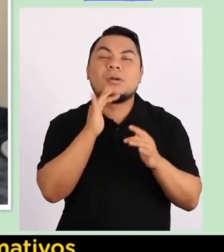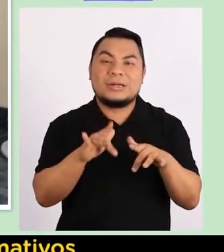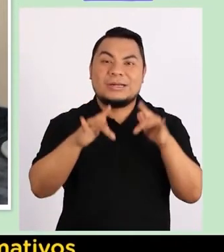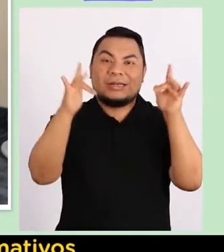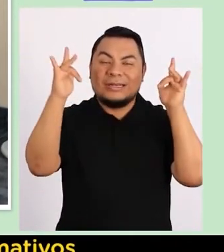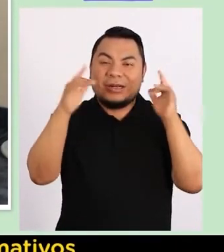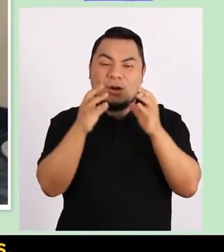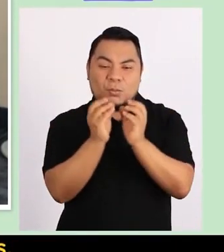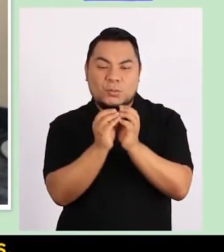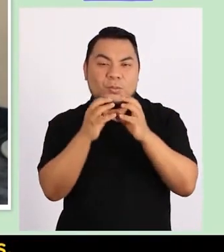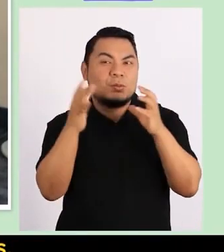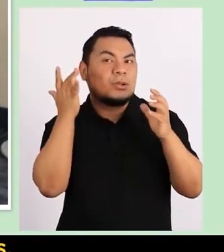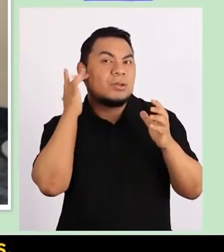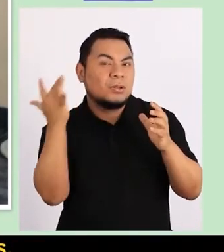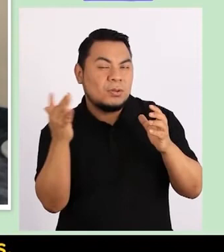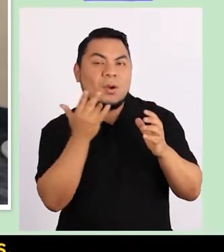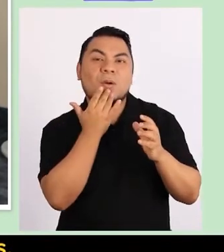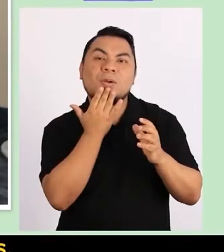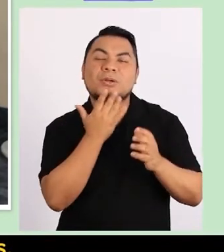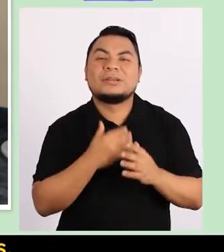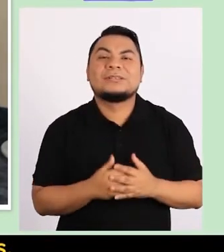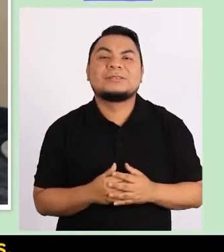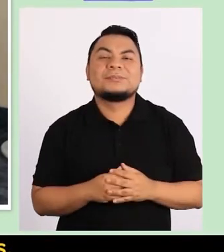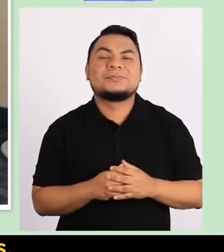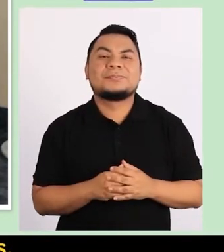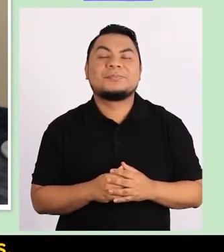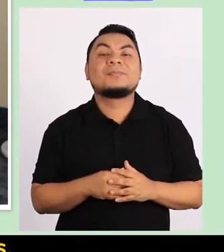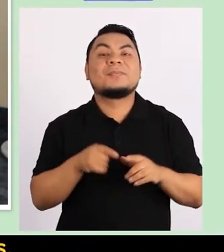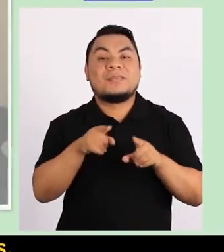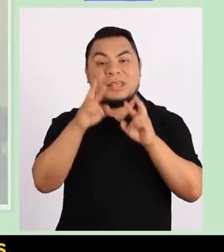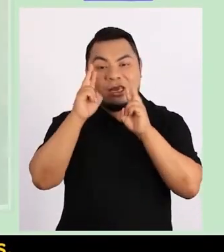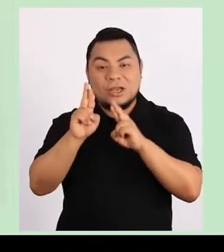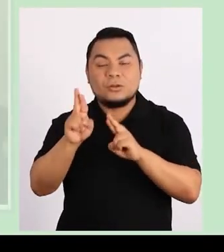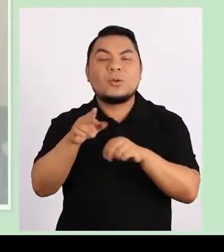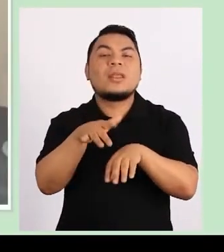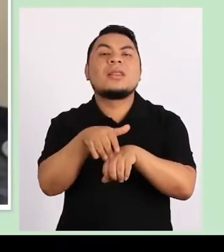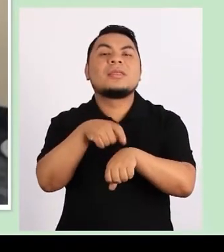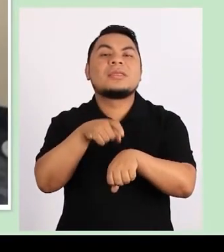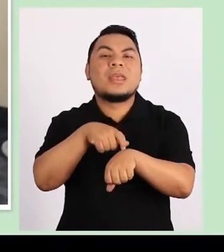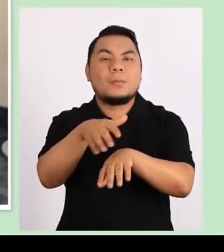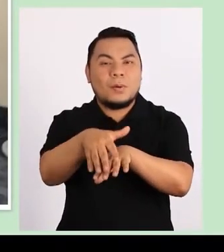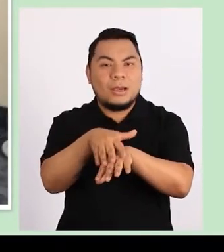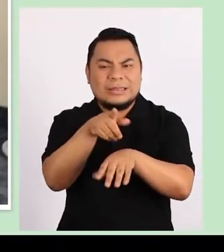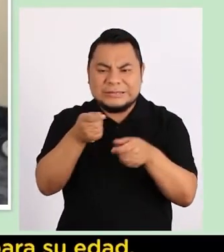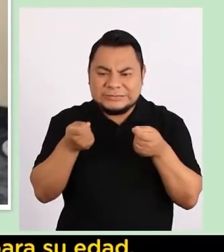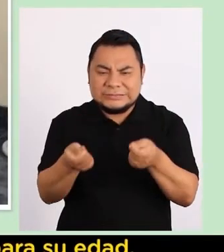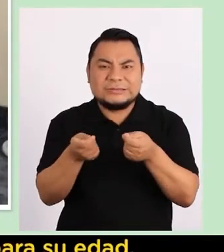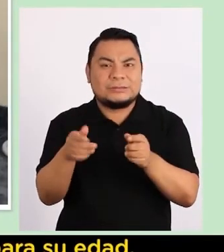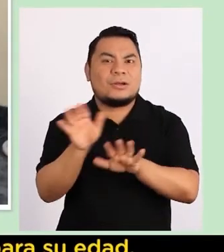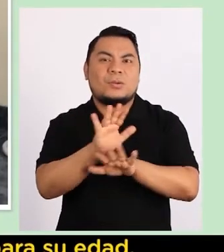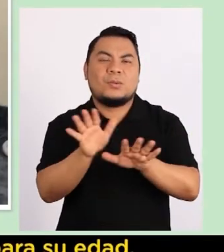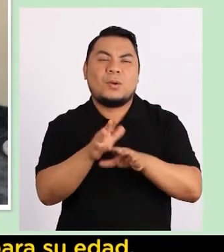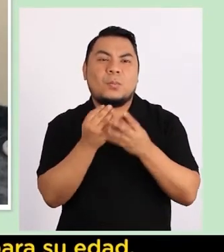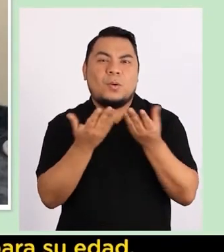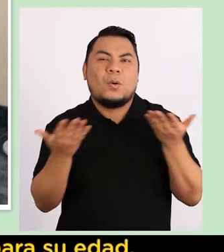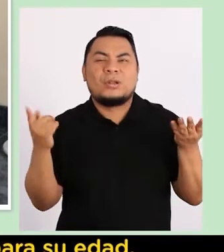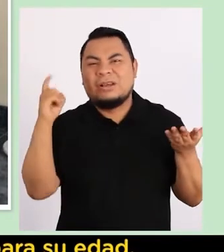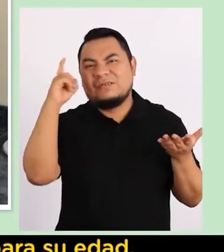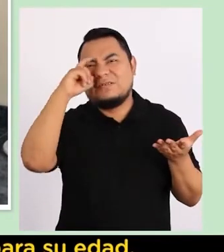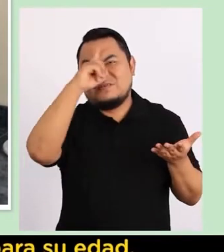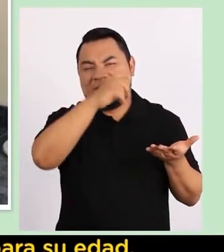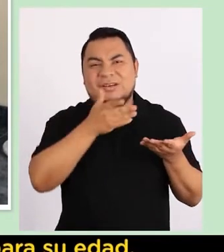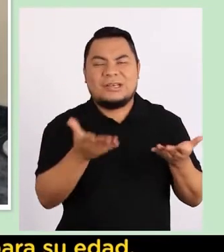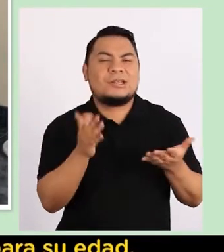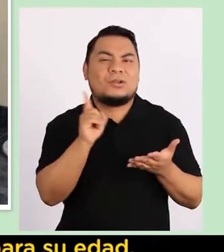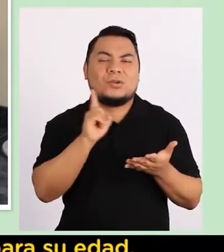objetos llamativos por sus formas, sonidos o colores. Respeten sus ritmos. No saturen al bebé